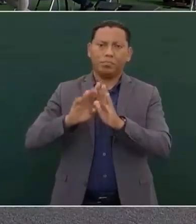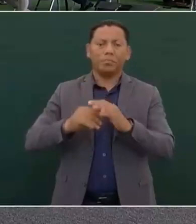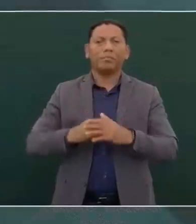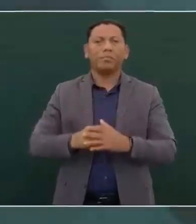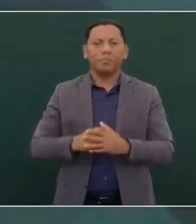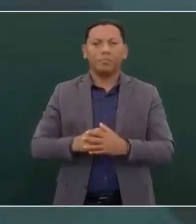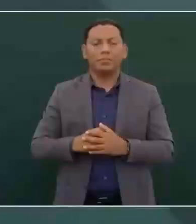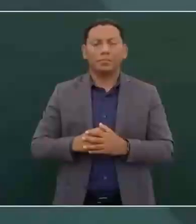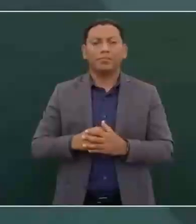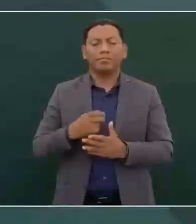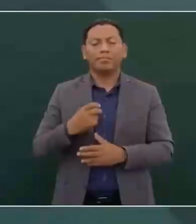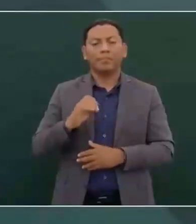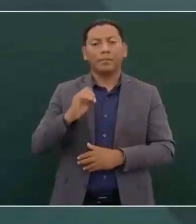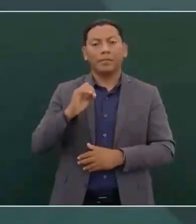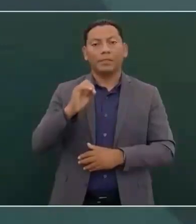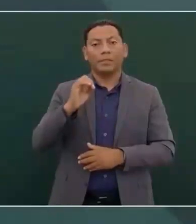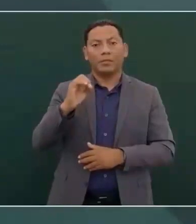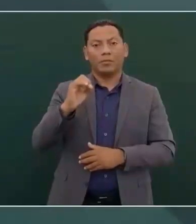Cero